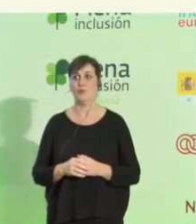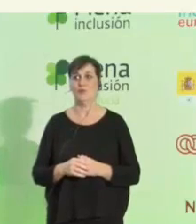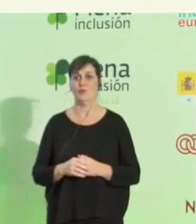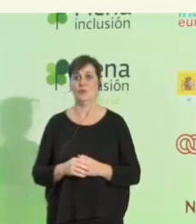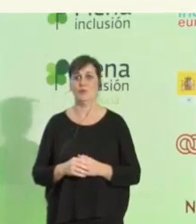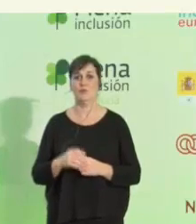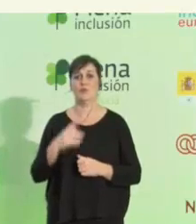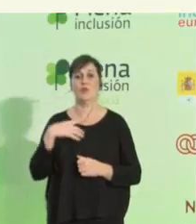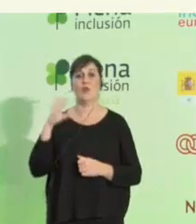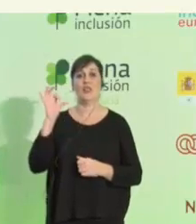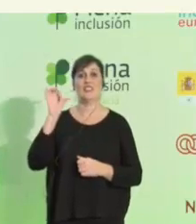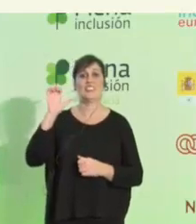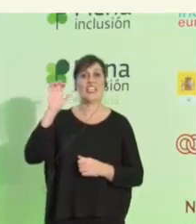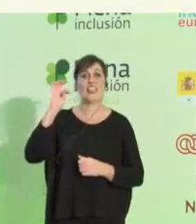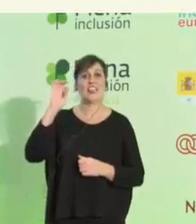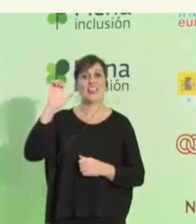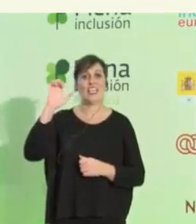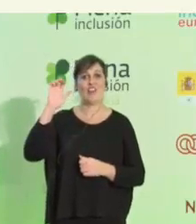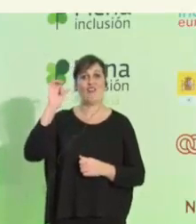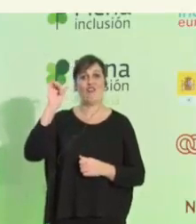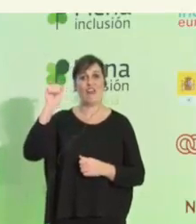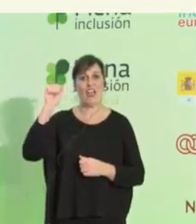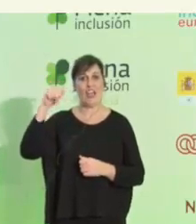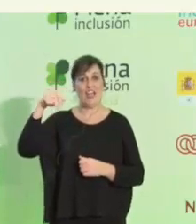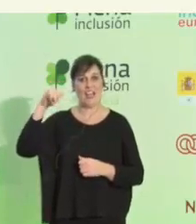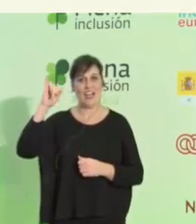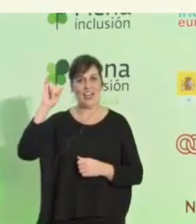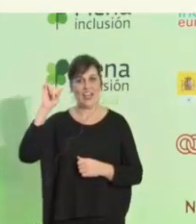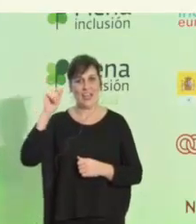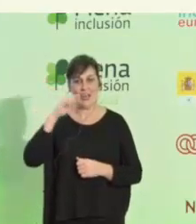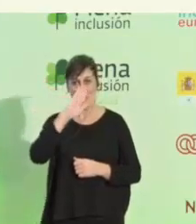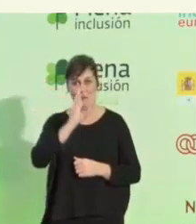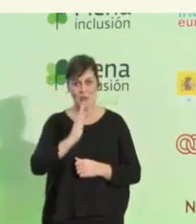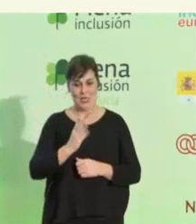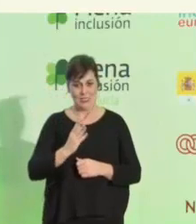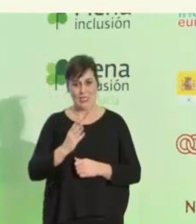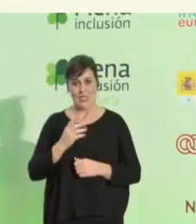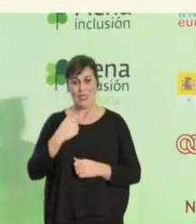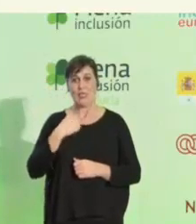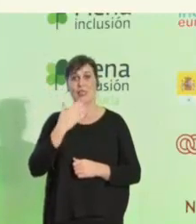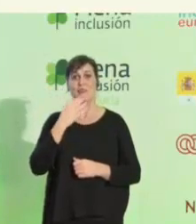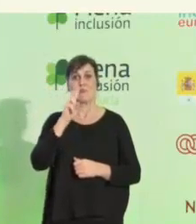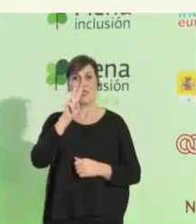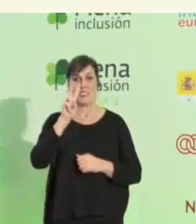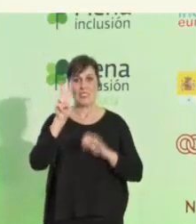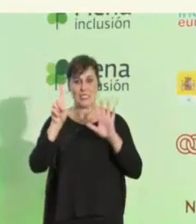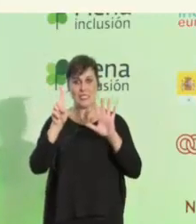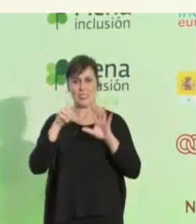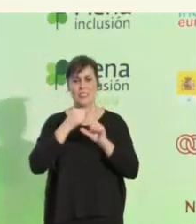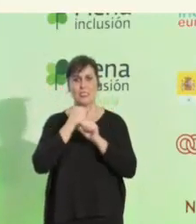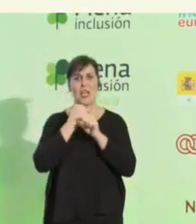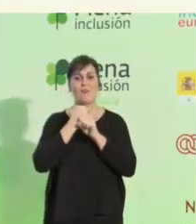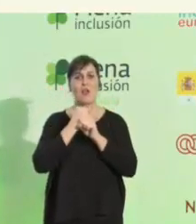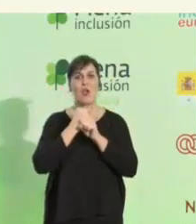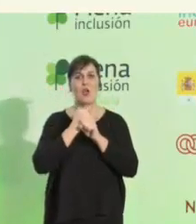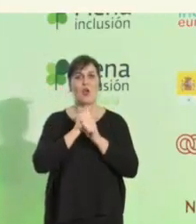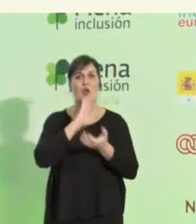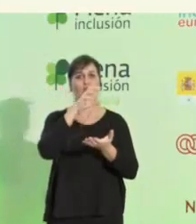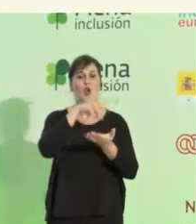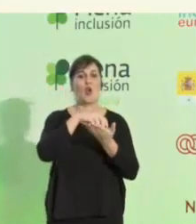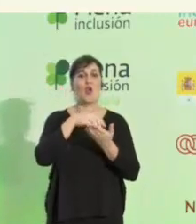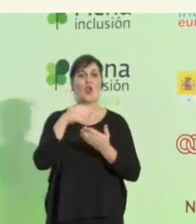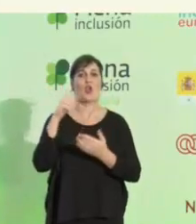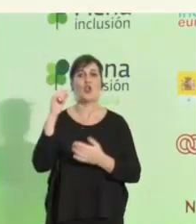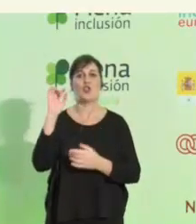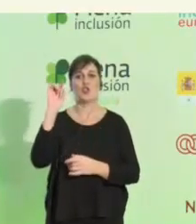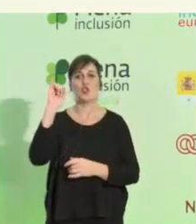Soy Stephanie de Brasil. Tengo 26 años, trabajo en la institución Jo Clemente